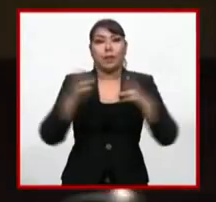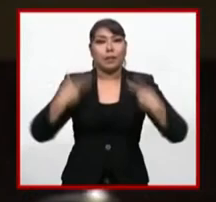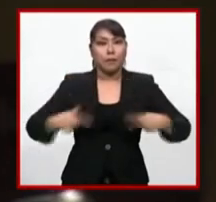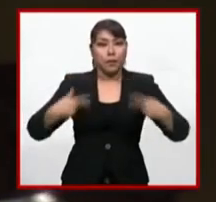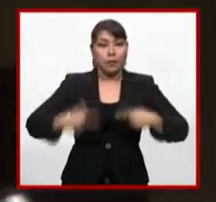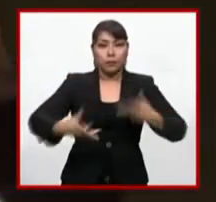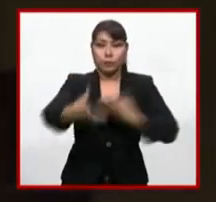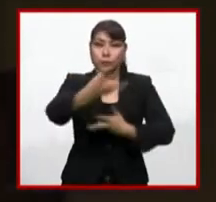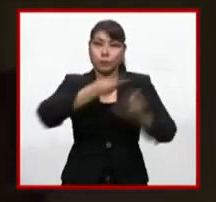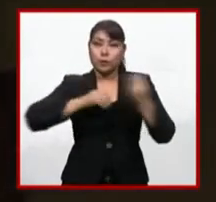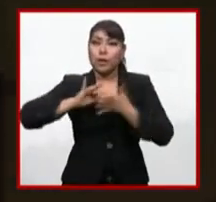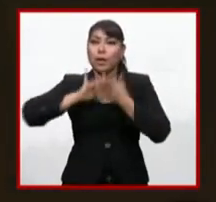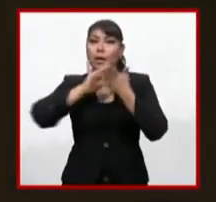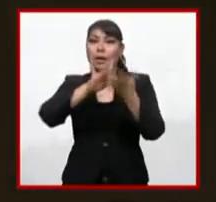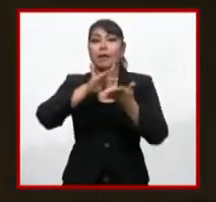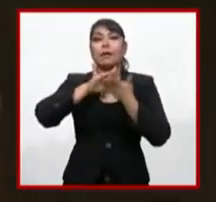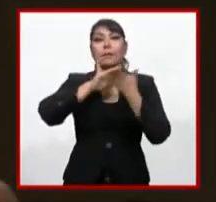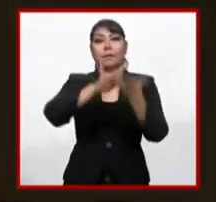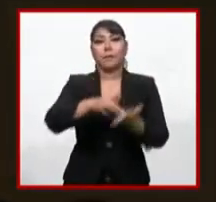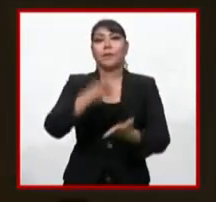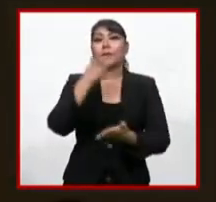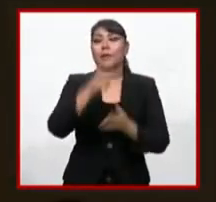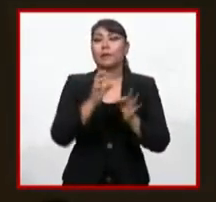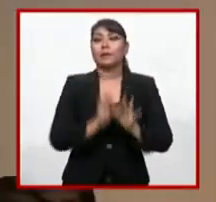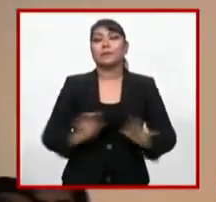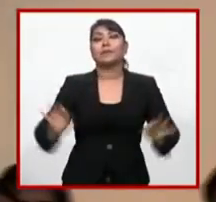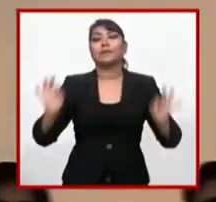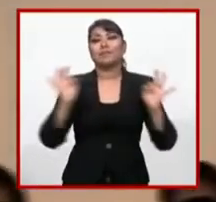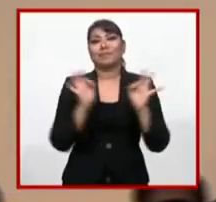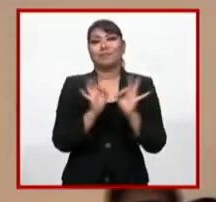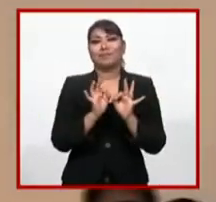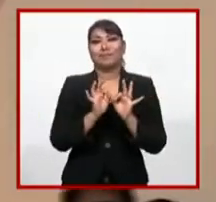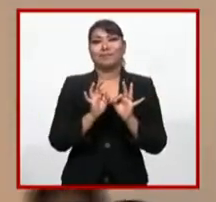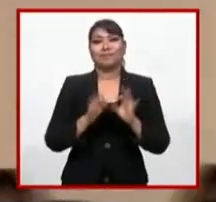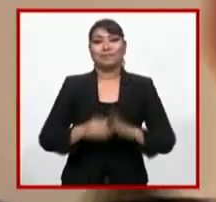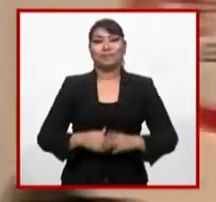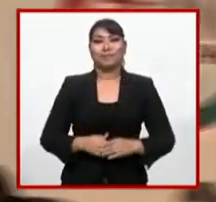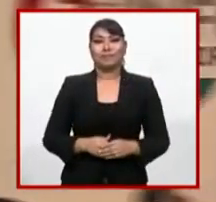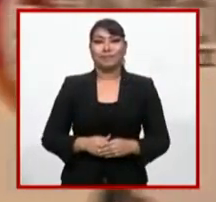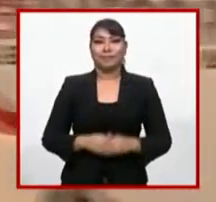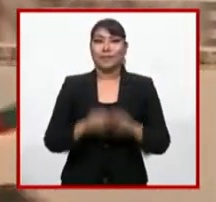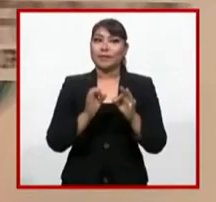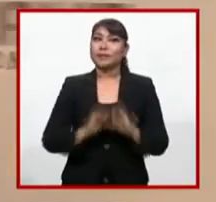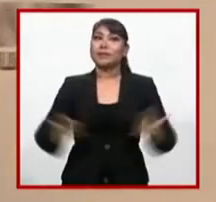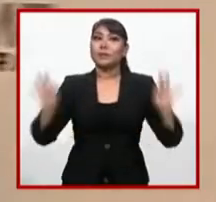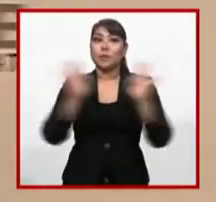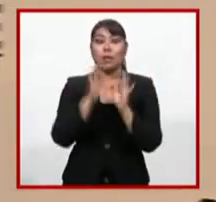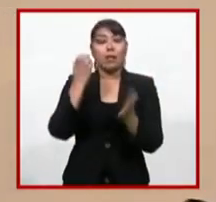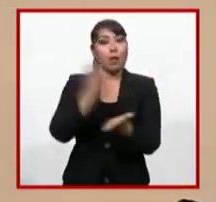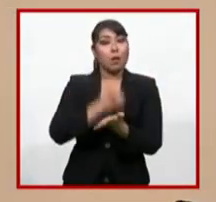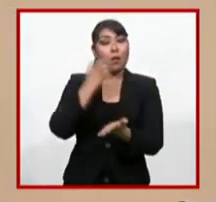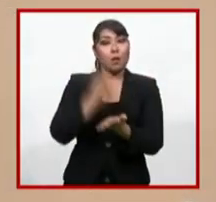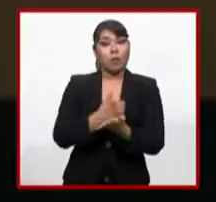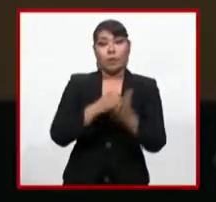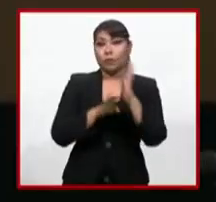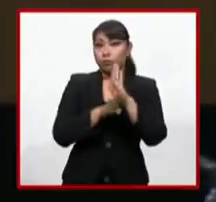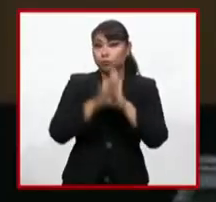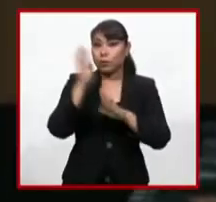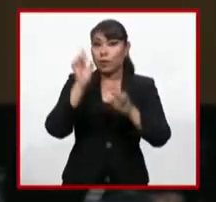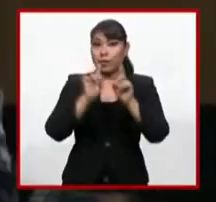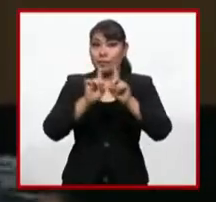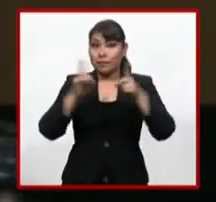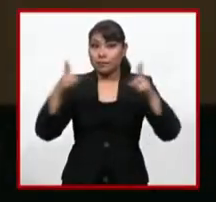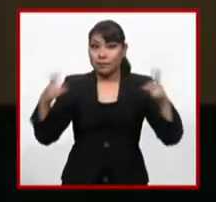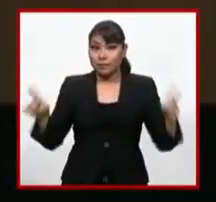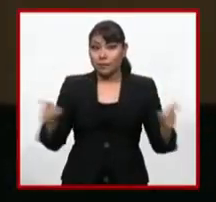es la que tiene un alto contenido de economía, es decir, de desarrollo